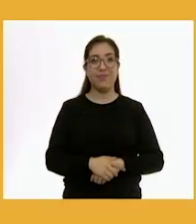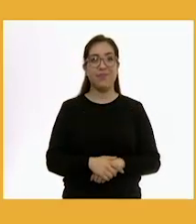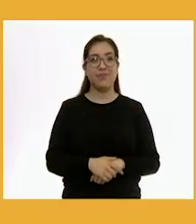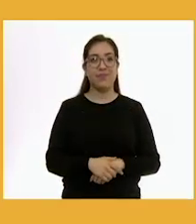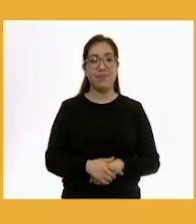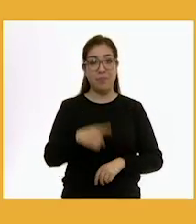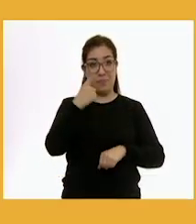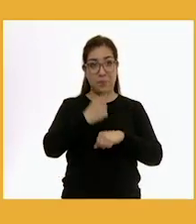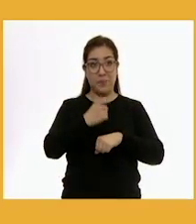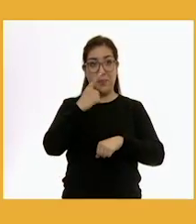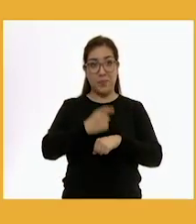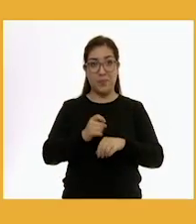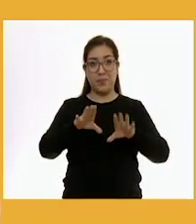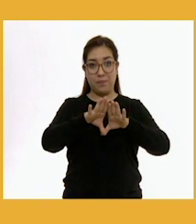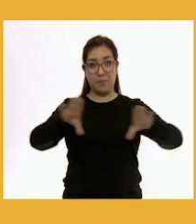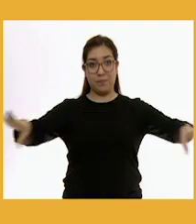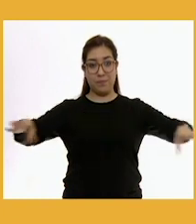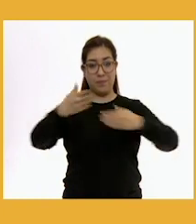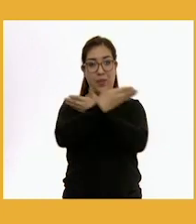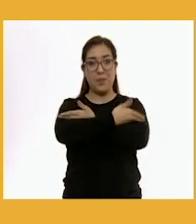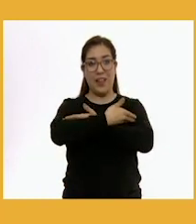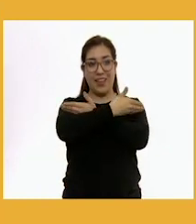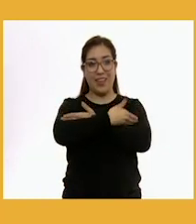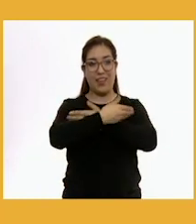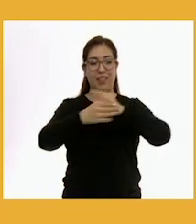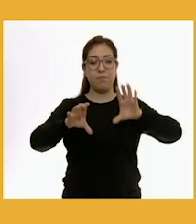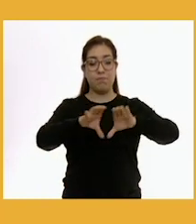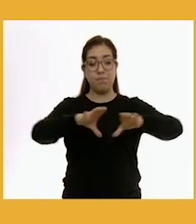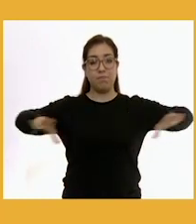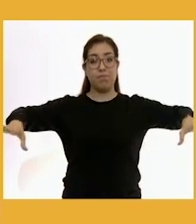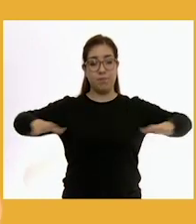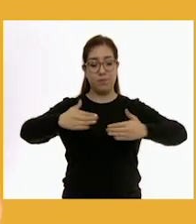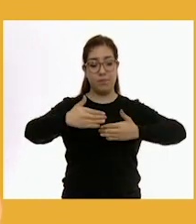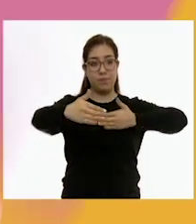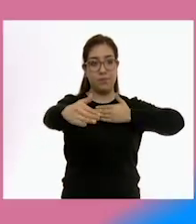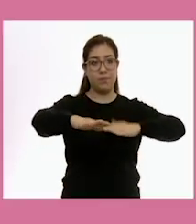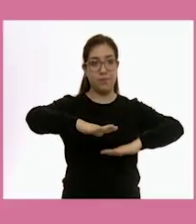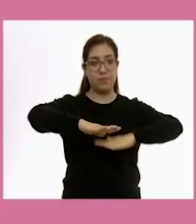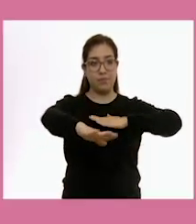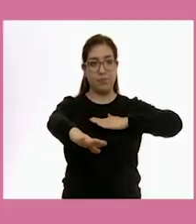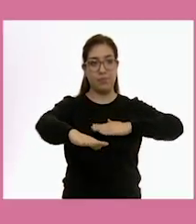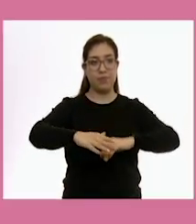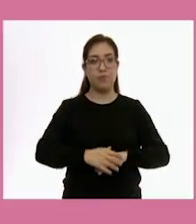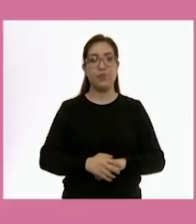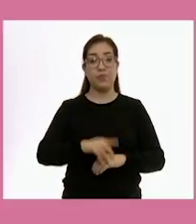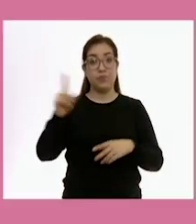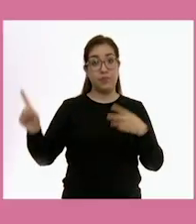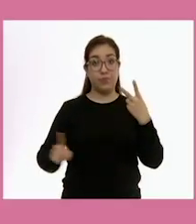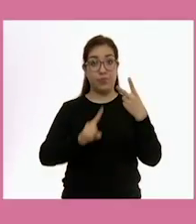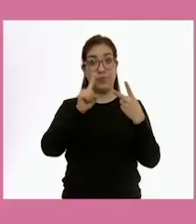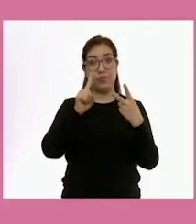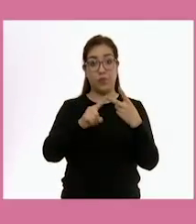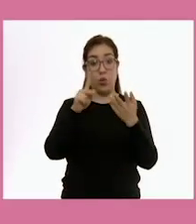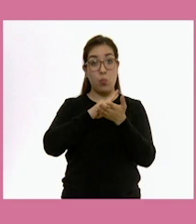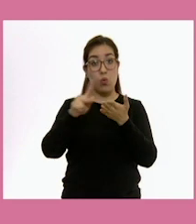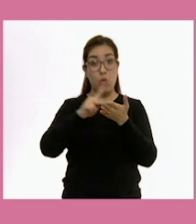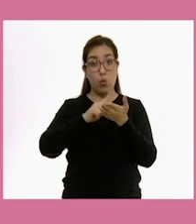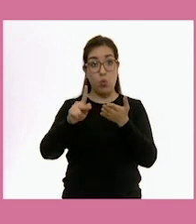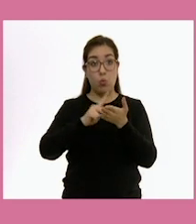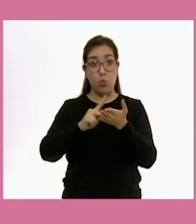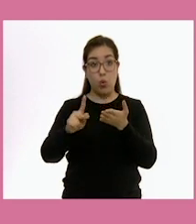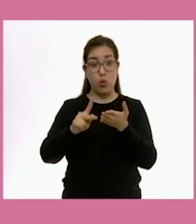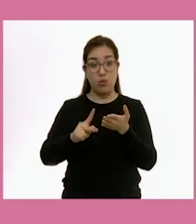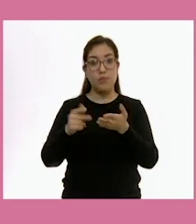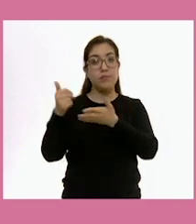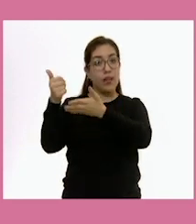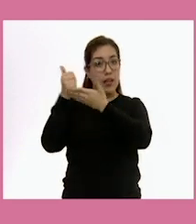Uno Estira la playera A lo largo Y a lo ancho Dos Marca con el plumón o la pluma Y